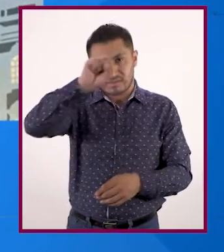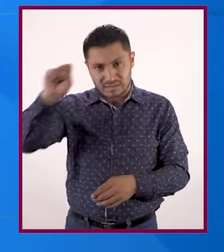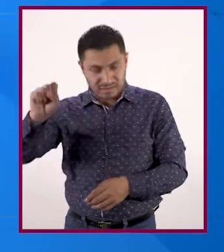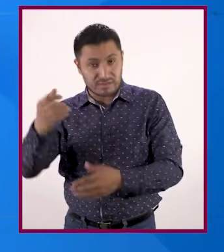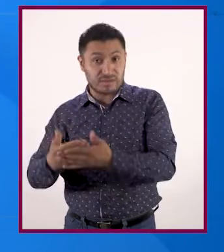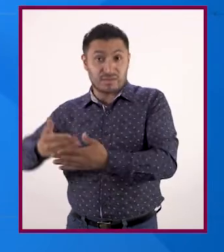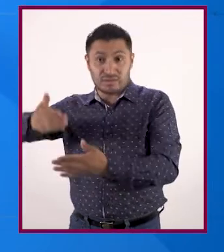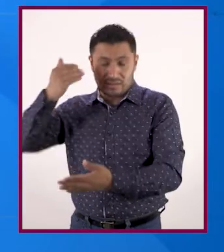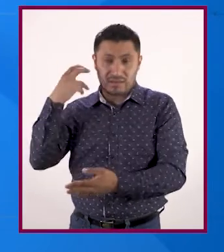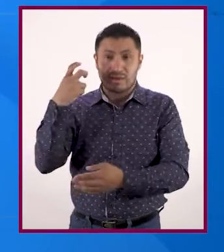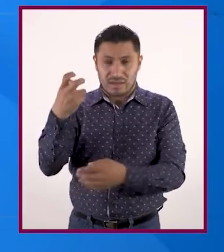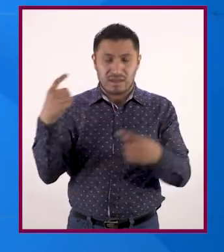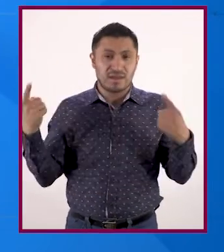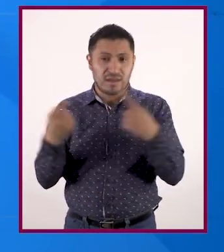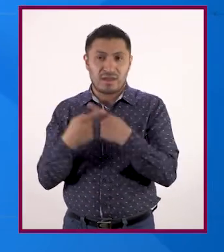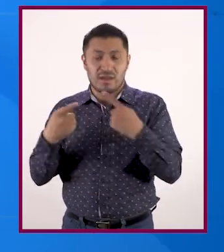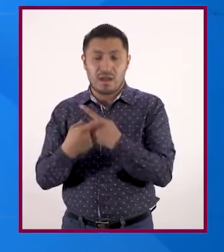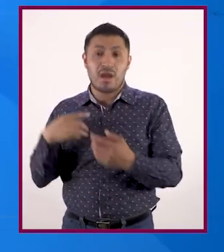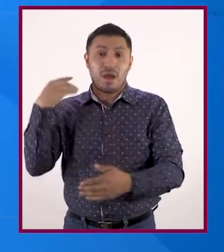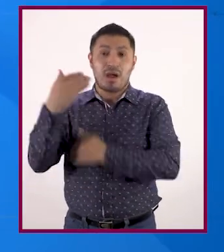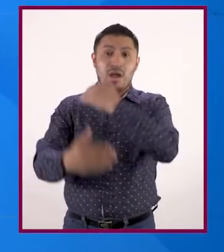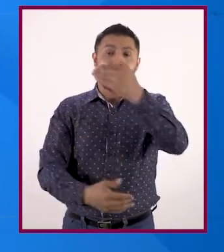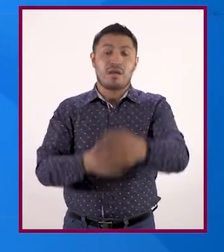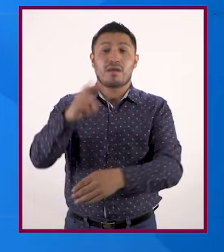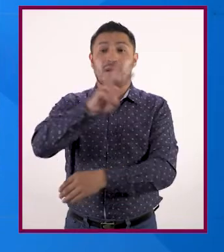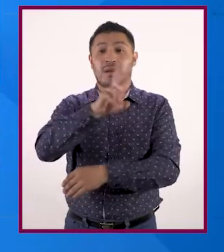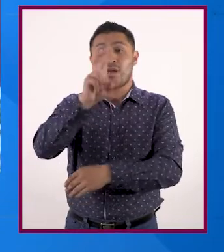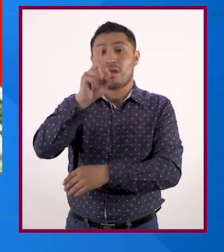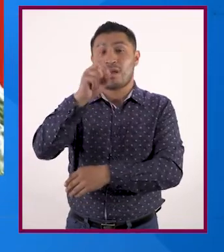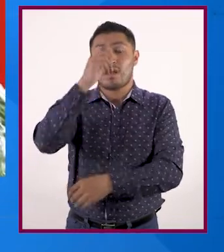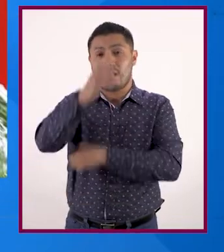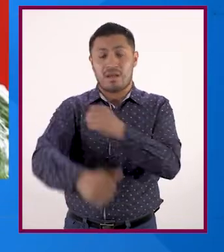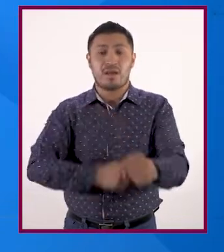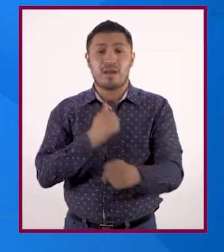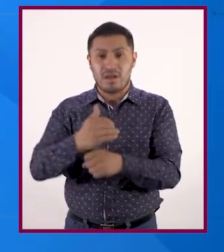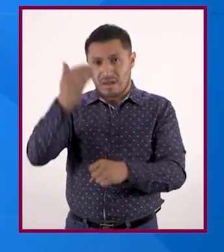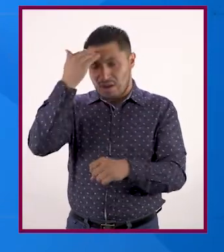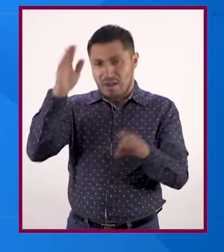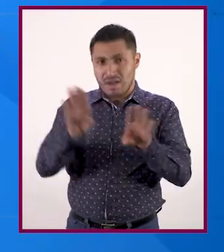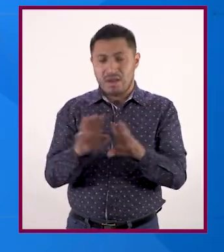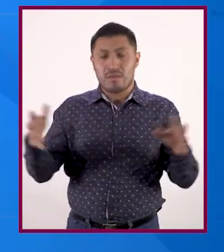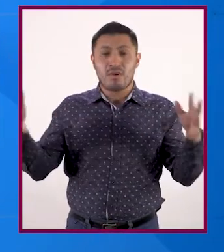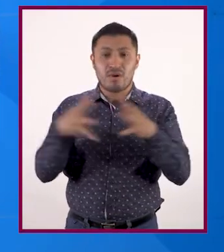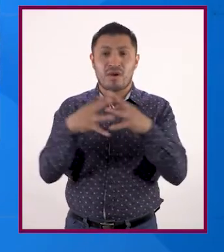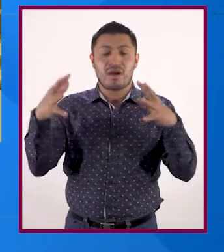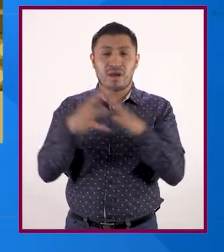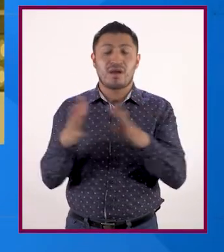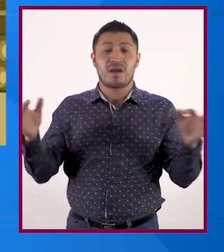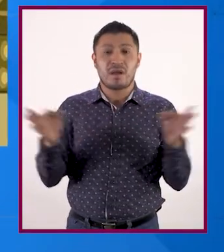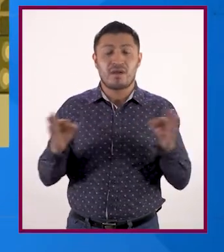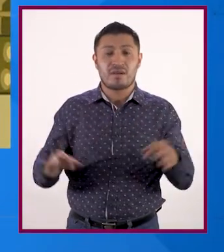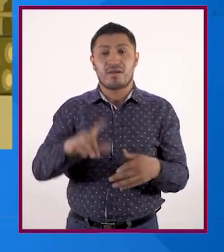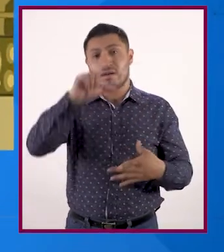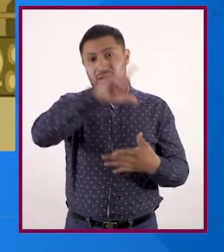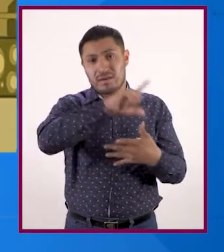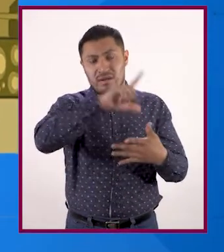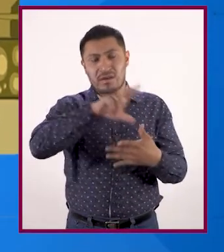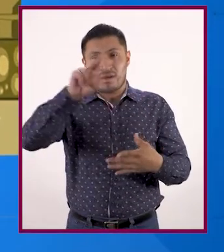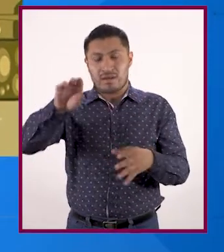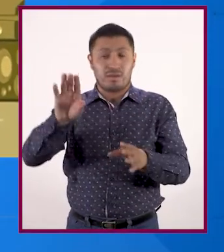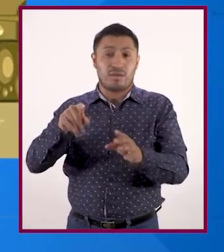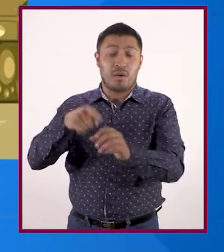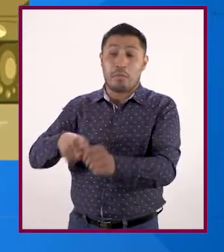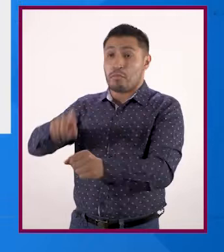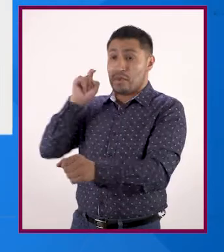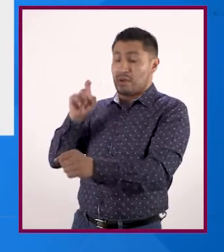este conflicto se extendió por más de tres décadas y se le conoce como la guerra fría américa latina no fue ajena a